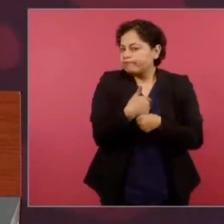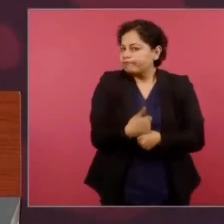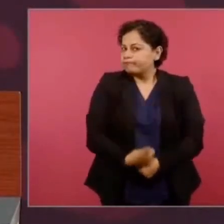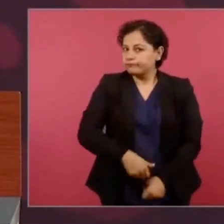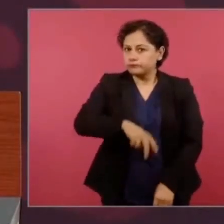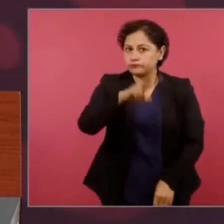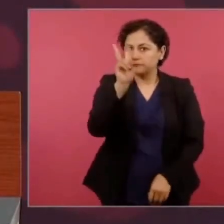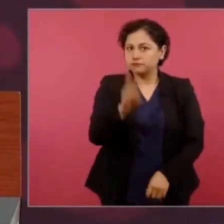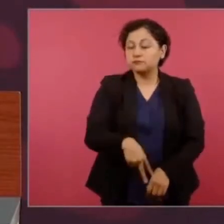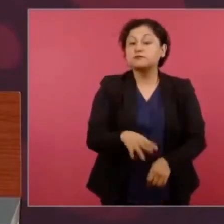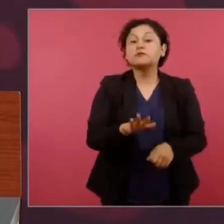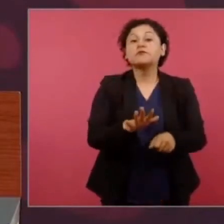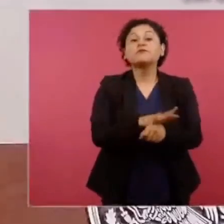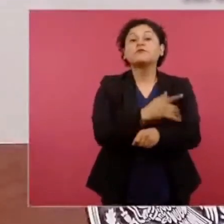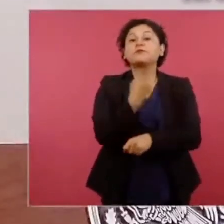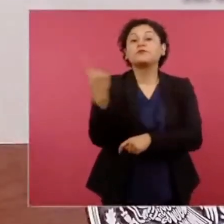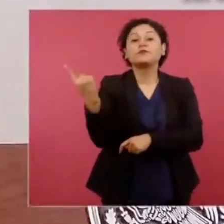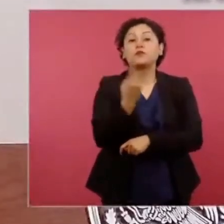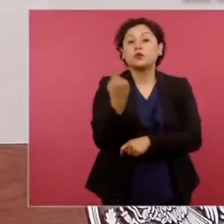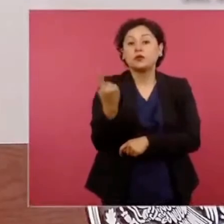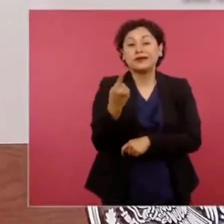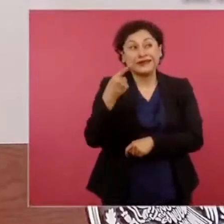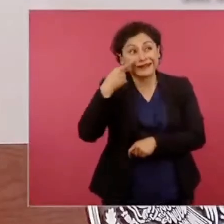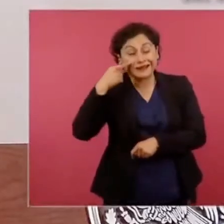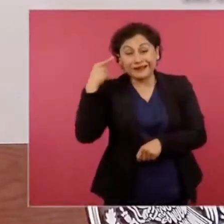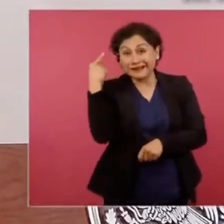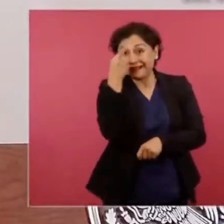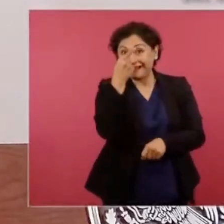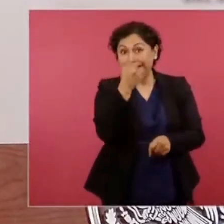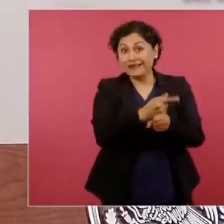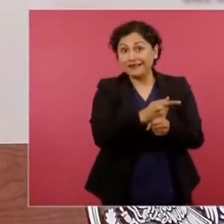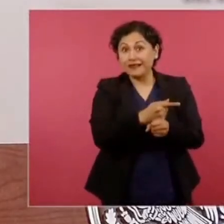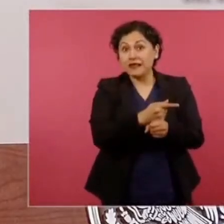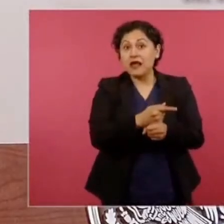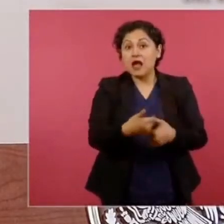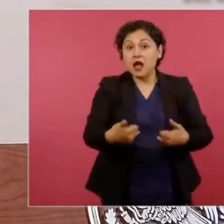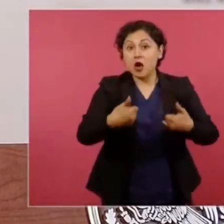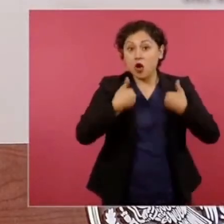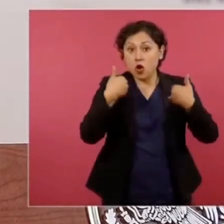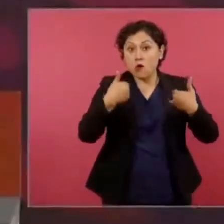porque pierden la vida 100,000 jóvenes.